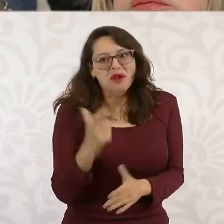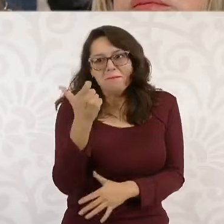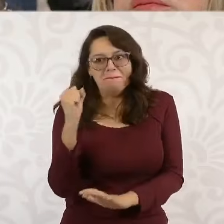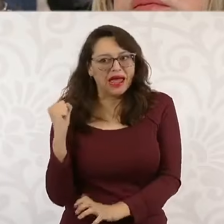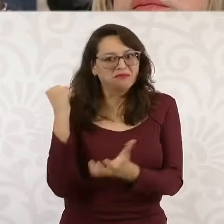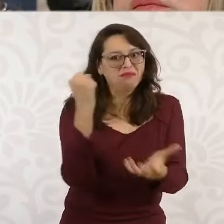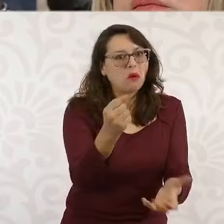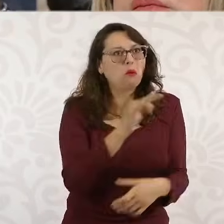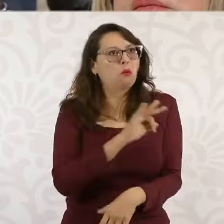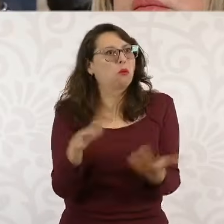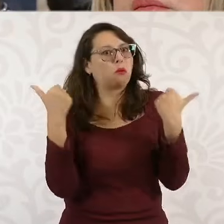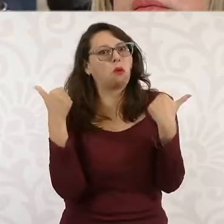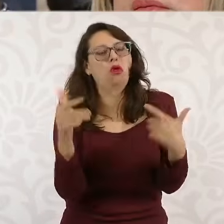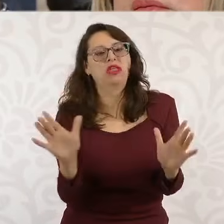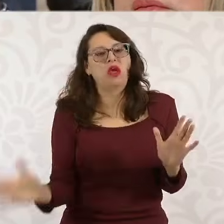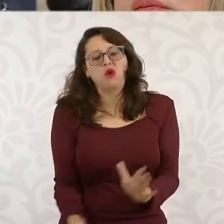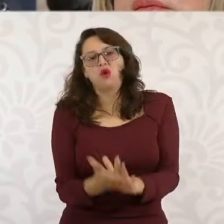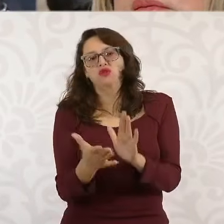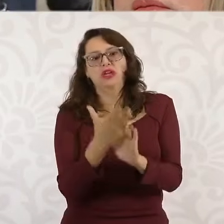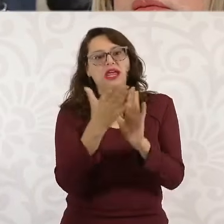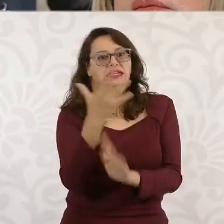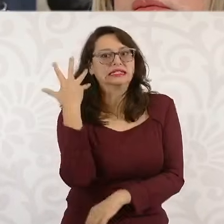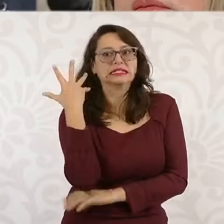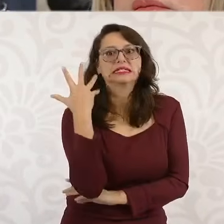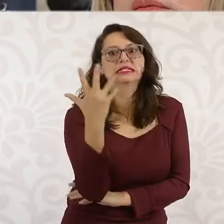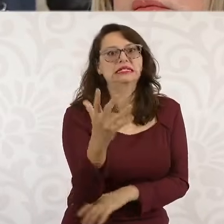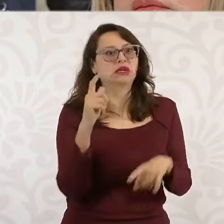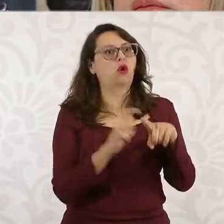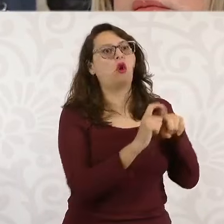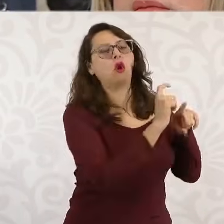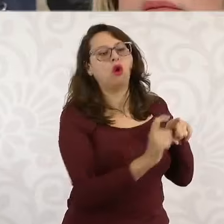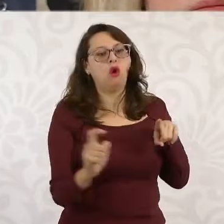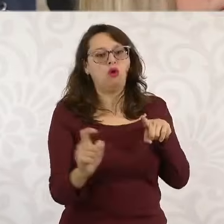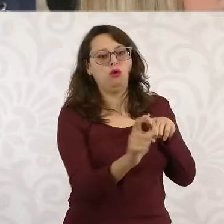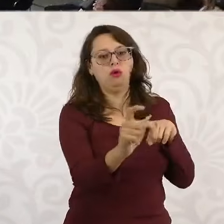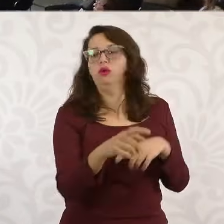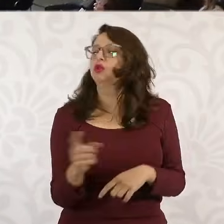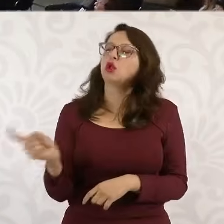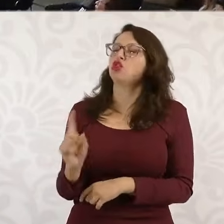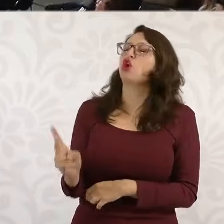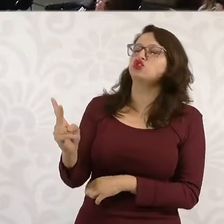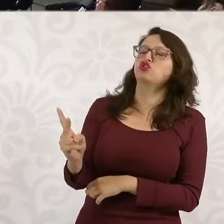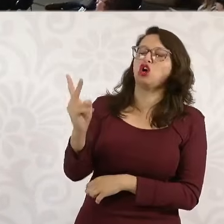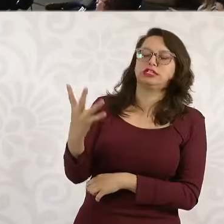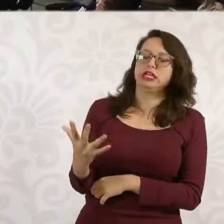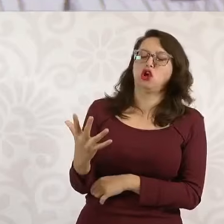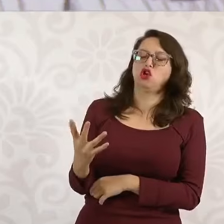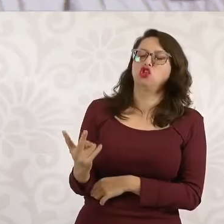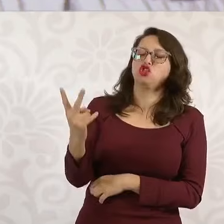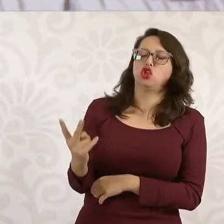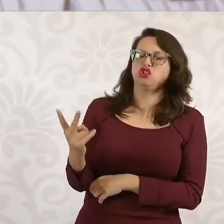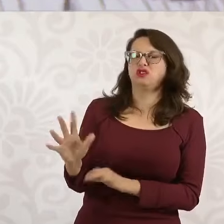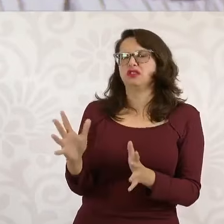a construir más o menos unos 5 cablebuses como el que usted inauguró. No, nada más 2. Nada más 2. Sí, cuestan